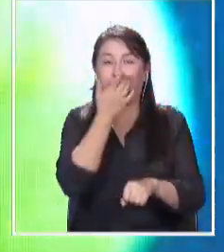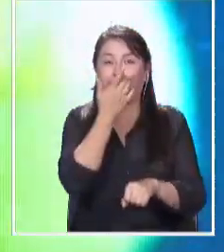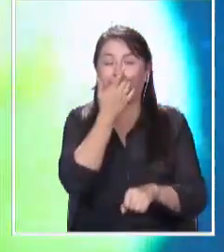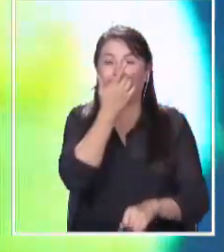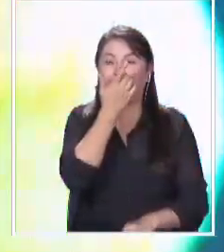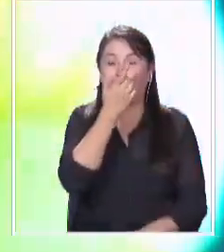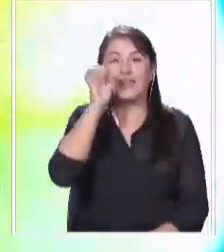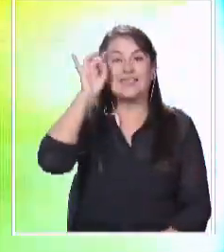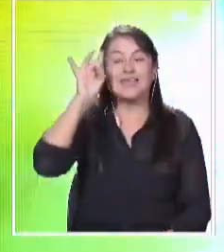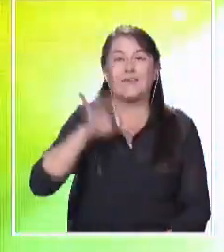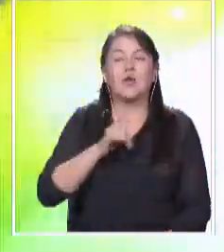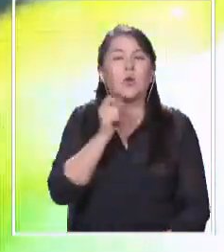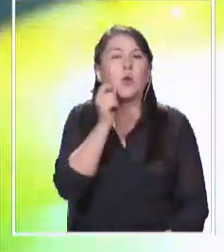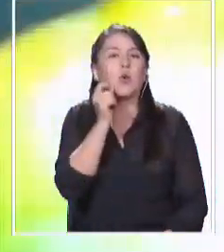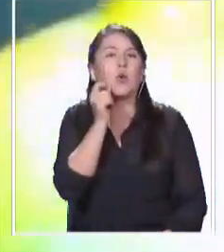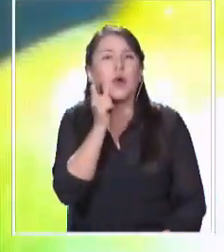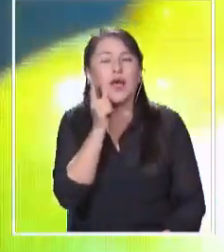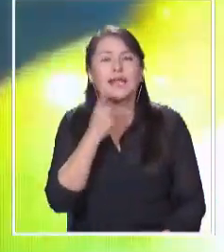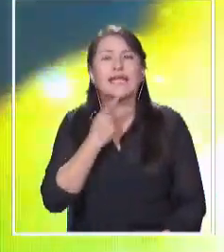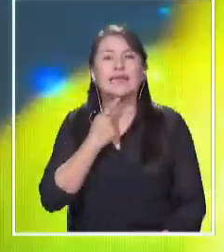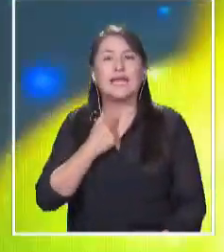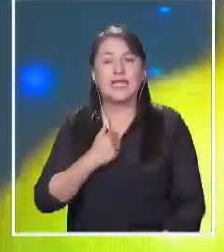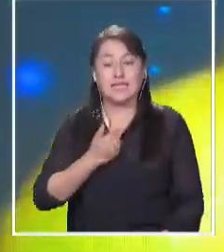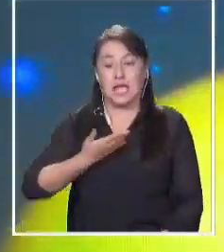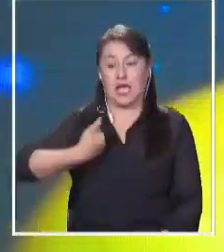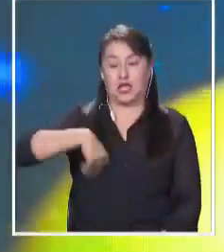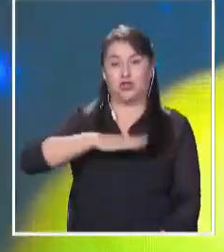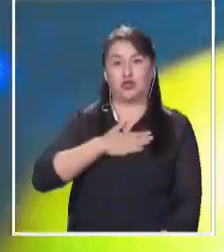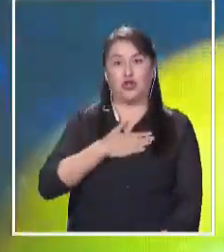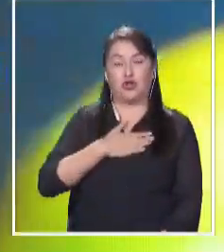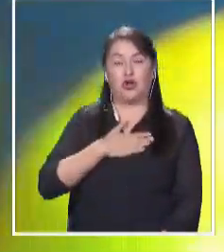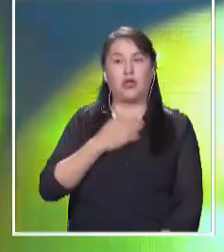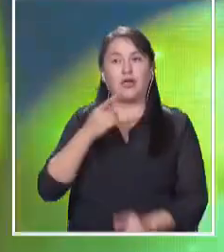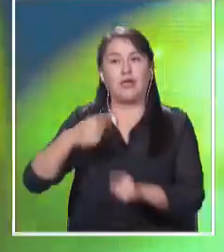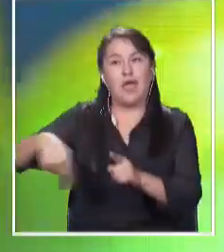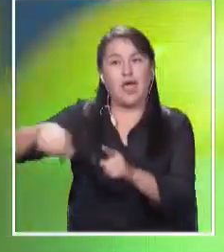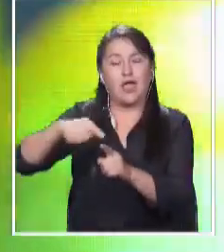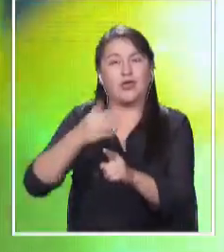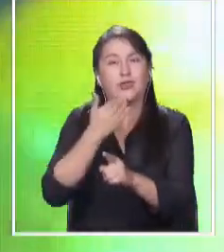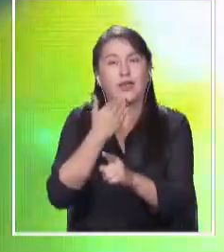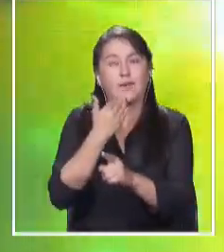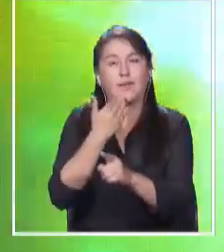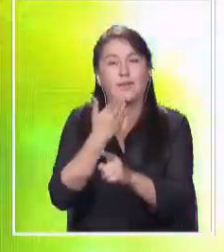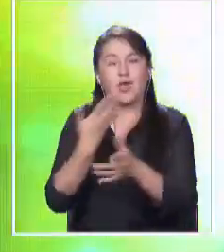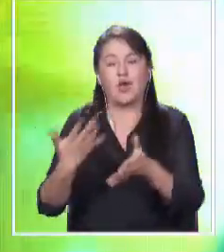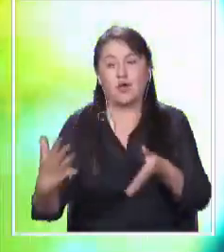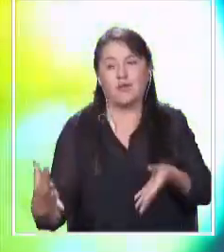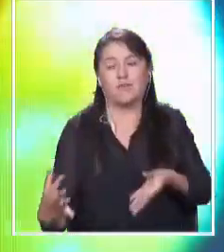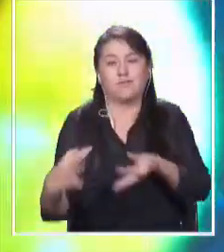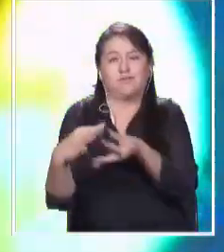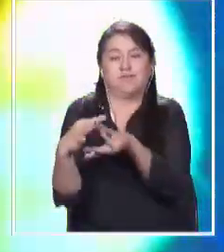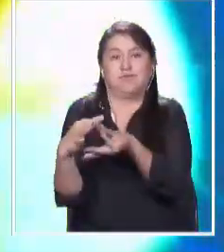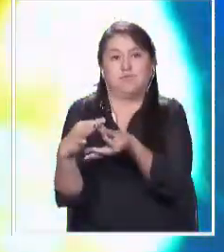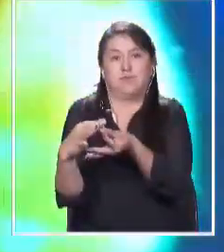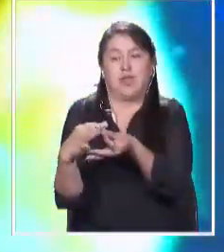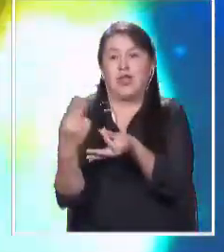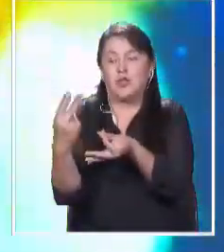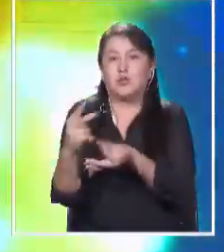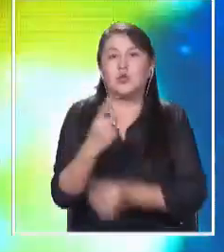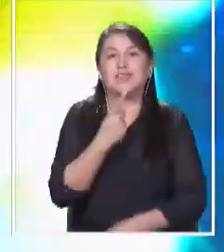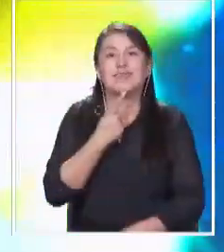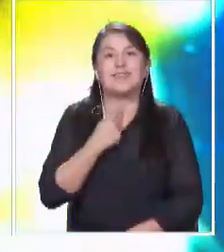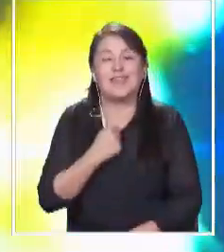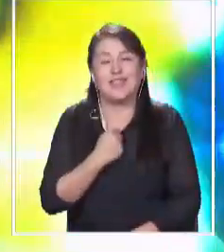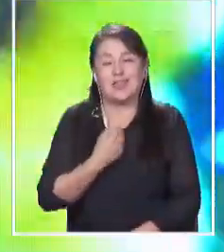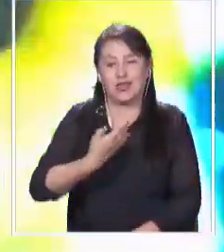son sus intereses, ¿no? Saber si lo que nos interesa a nosotros es lo que les interesa a ellos, cómo conectamos nuestro mensaje a través de sus intereses y no de